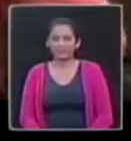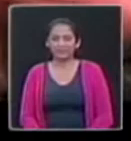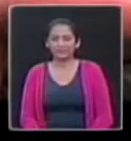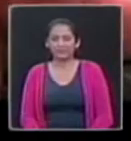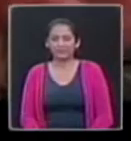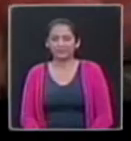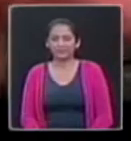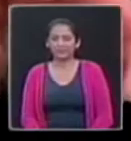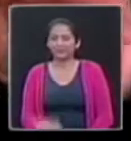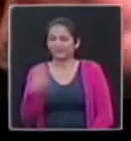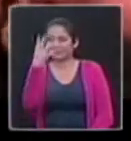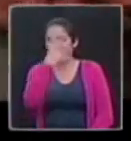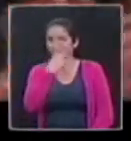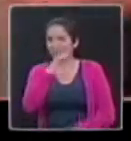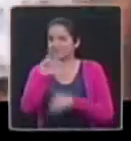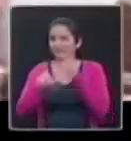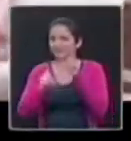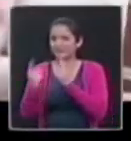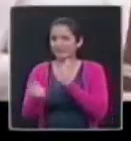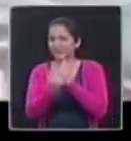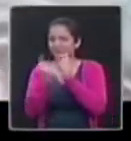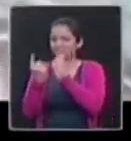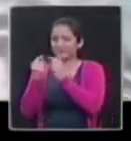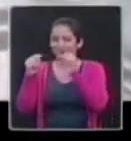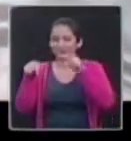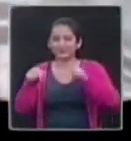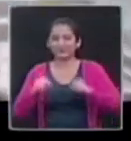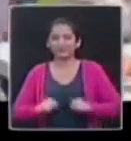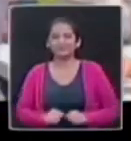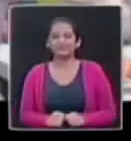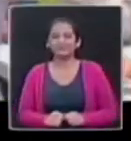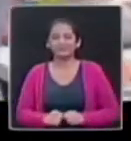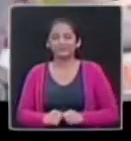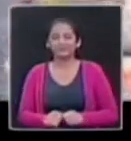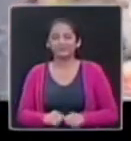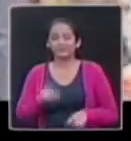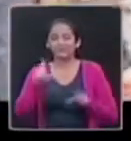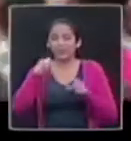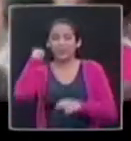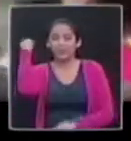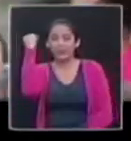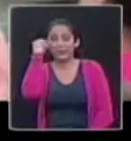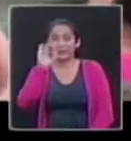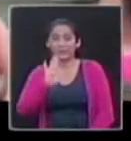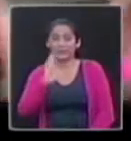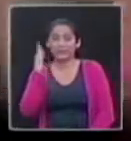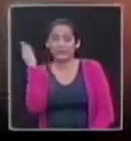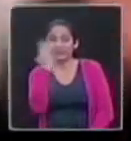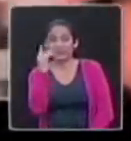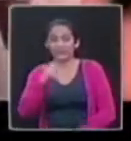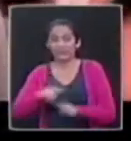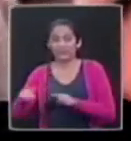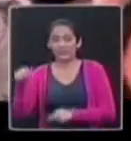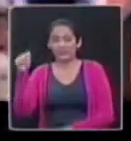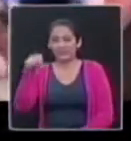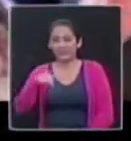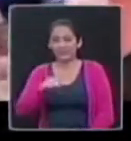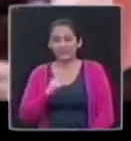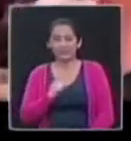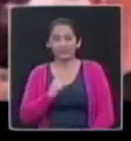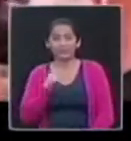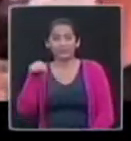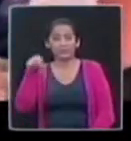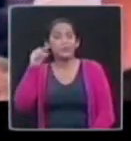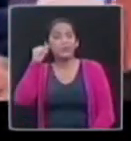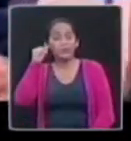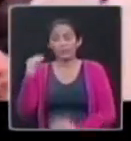De cerquita con el público. El agasajo contó con la participación de grandes talentos de pantalla y artistas. Recibí la invitación de Mariela y bueno,